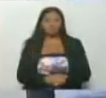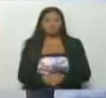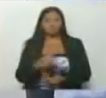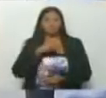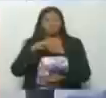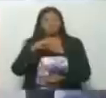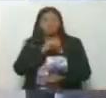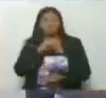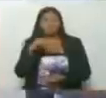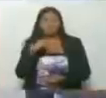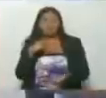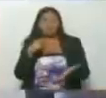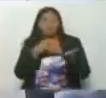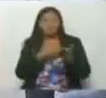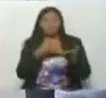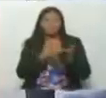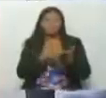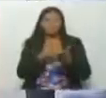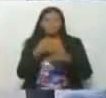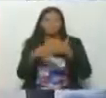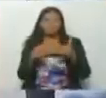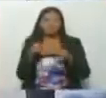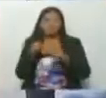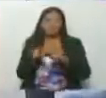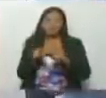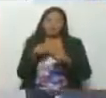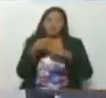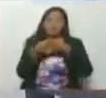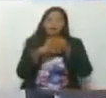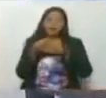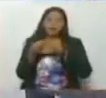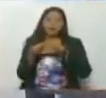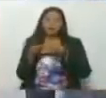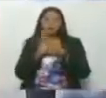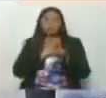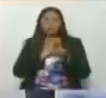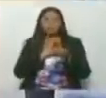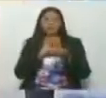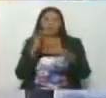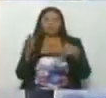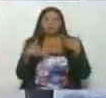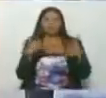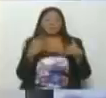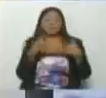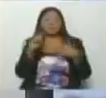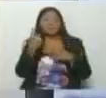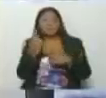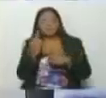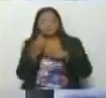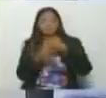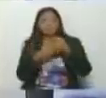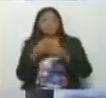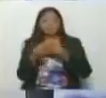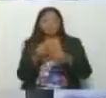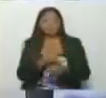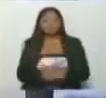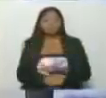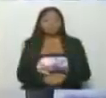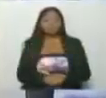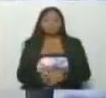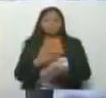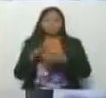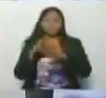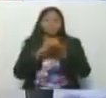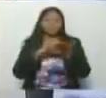los inversionistas privados están realizando sus actividades por primera vez en mucho tiempo aún sin la